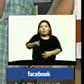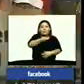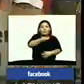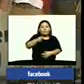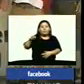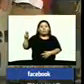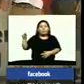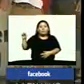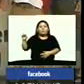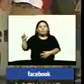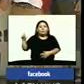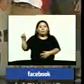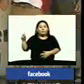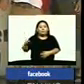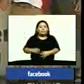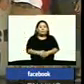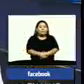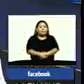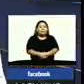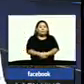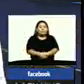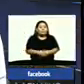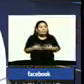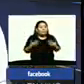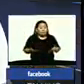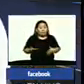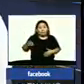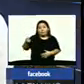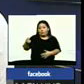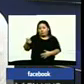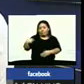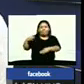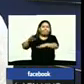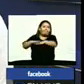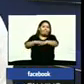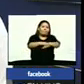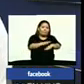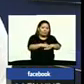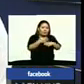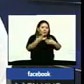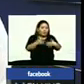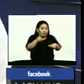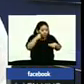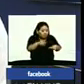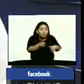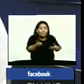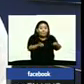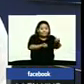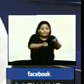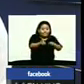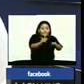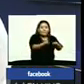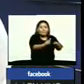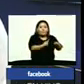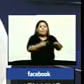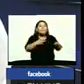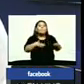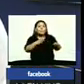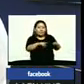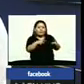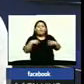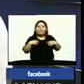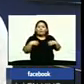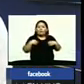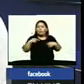Nelson Quinteros, Noticiero Hechos. Y la policía anunció que rescató con vida a un conductor de Uber, quien